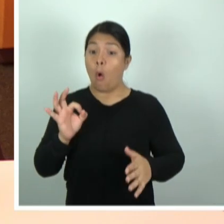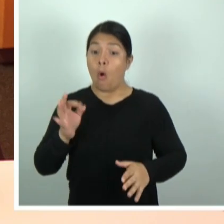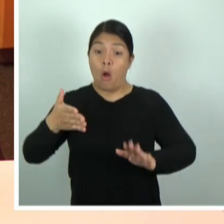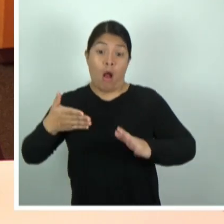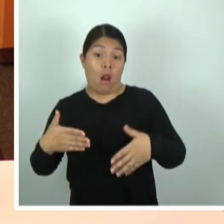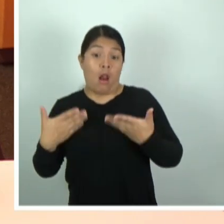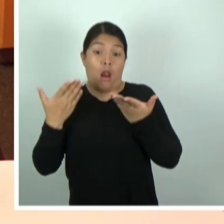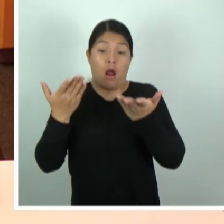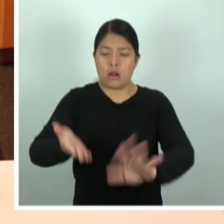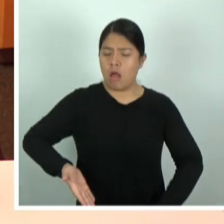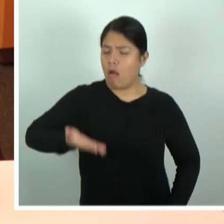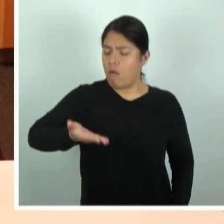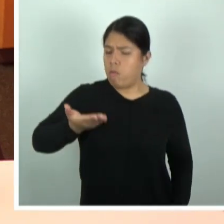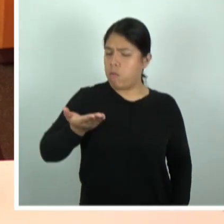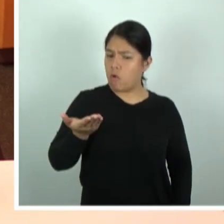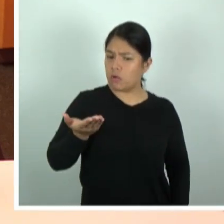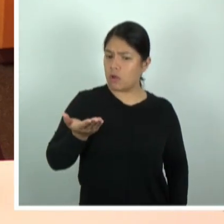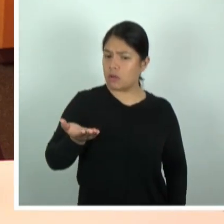tan importante para nosotros cristianos?